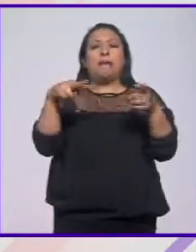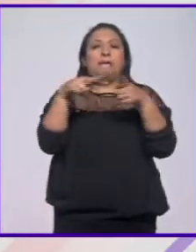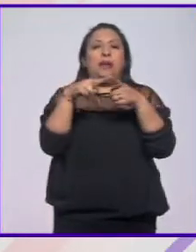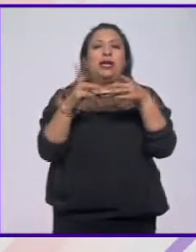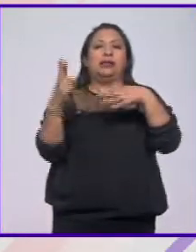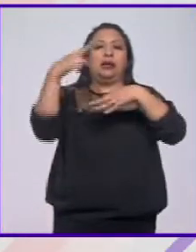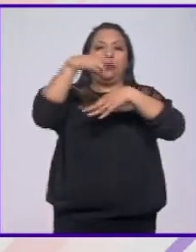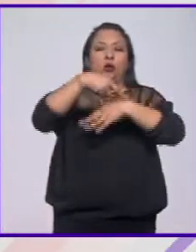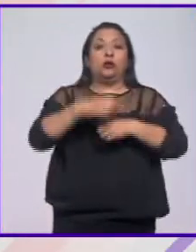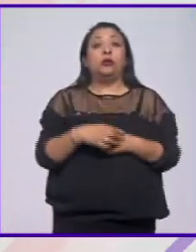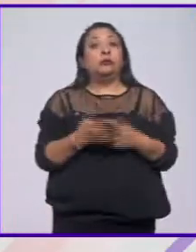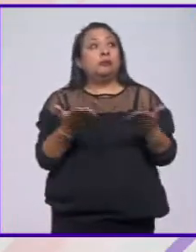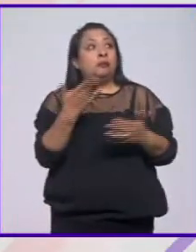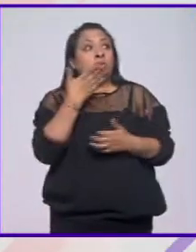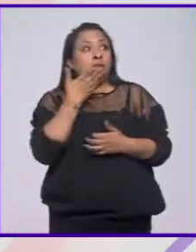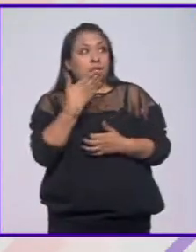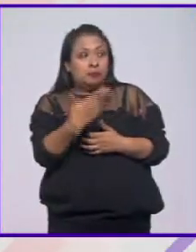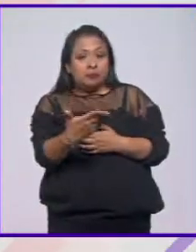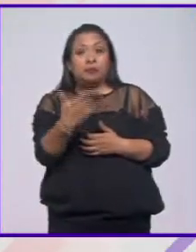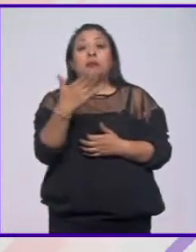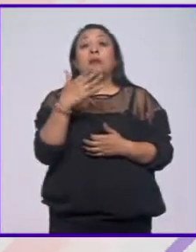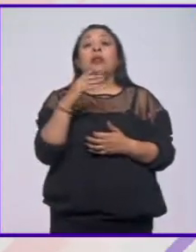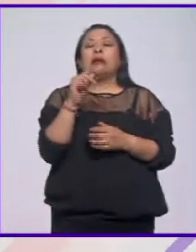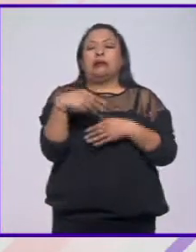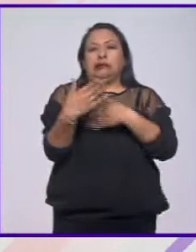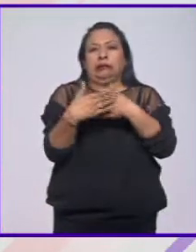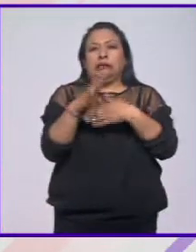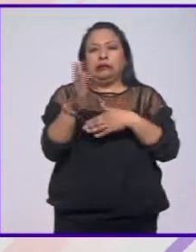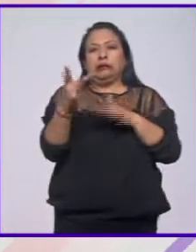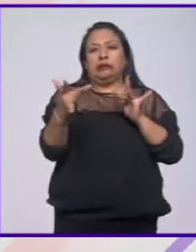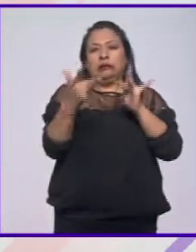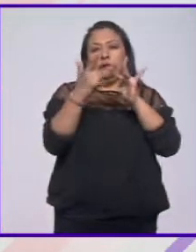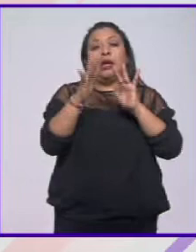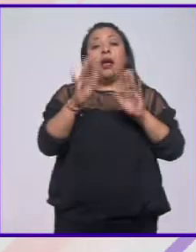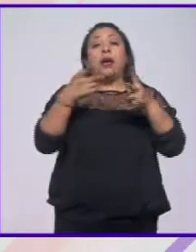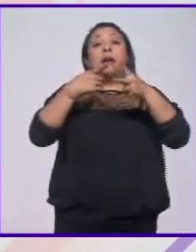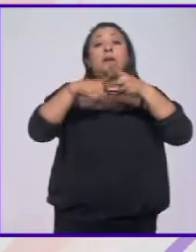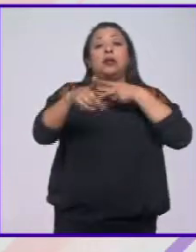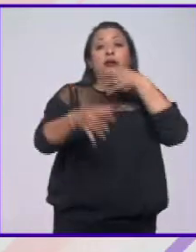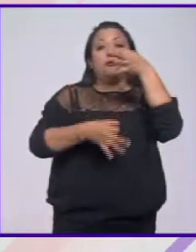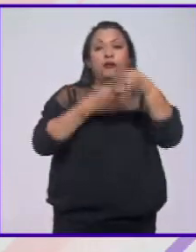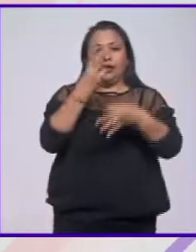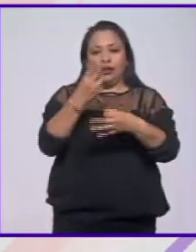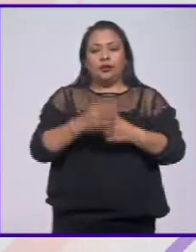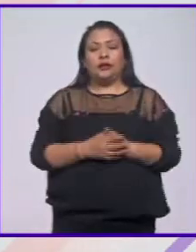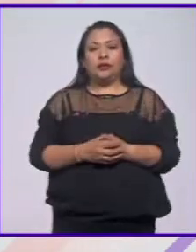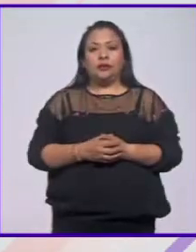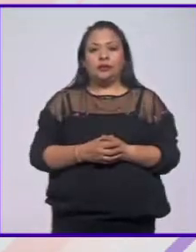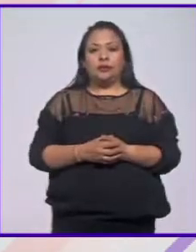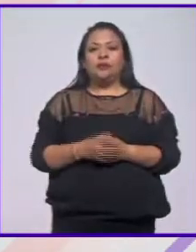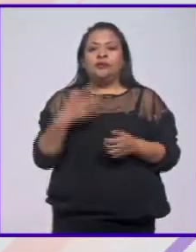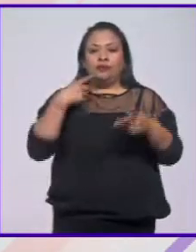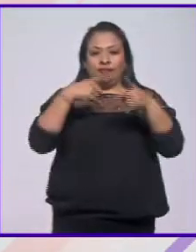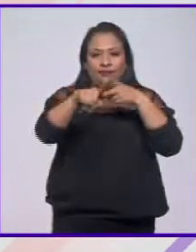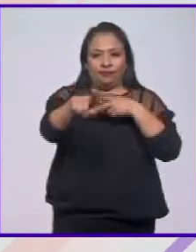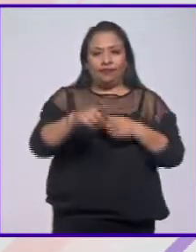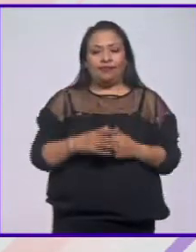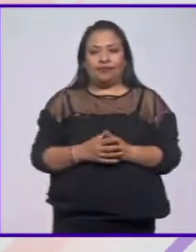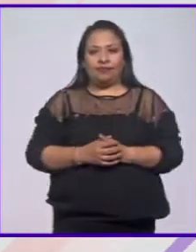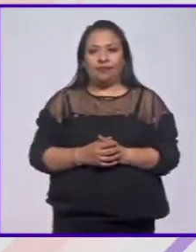Revolución. Excelente, Weman. En un ratito más regresamos contigo y por lo pronto damos inicio a Noticias 22. Efectivamente,